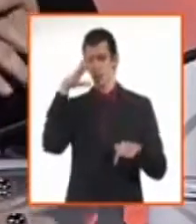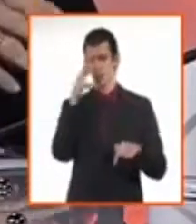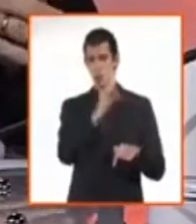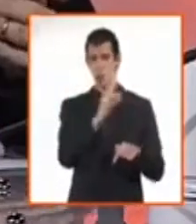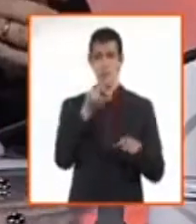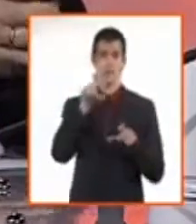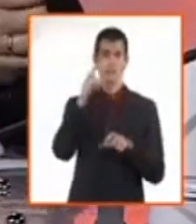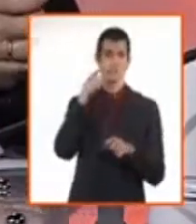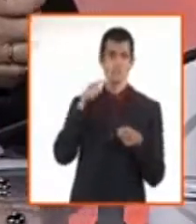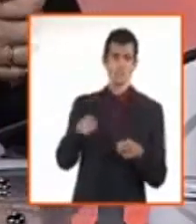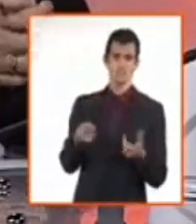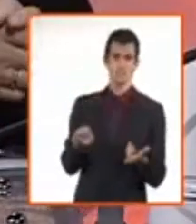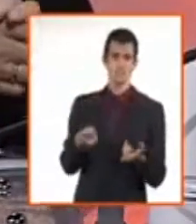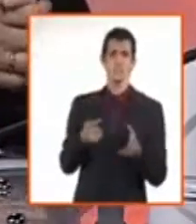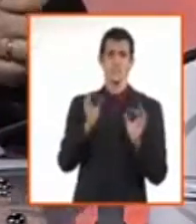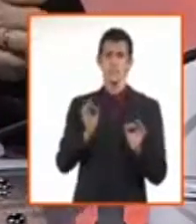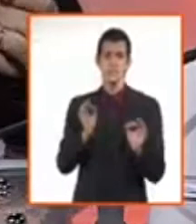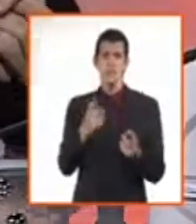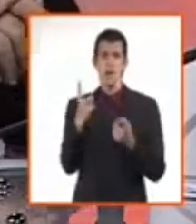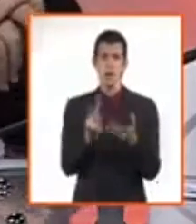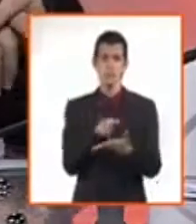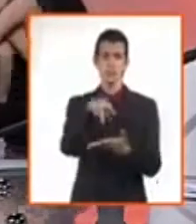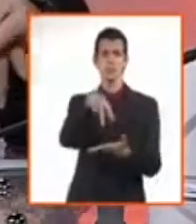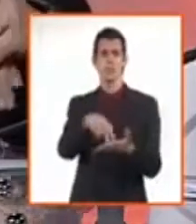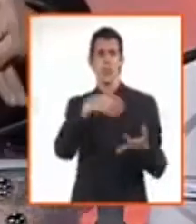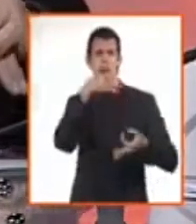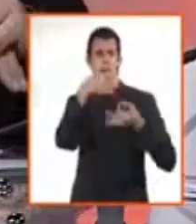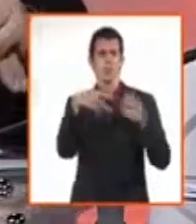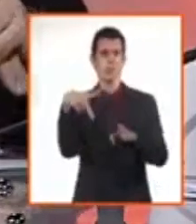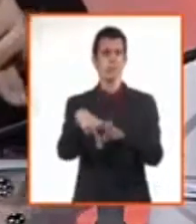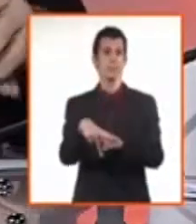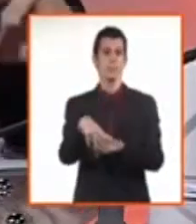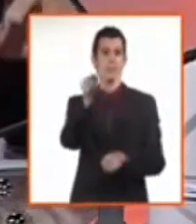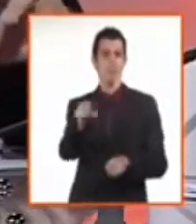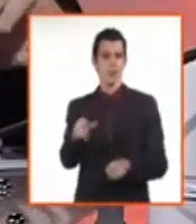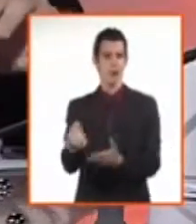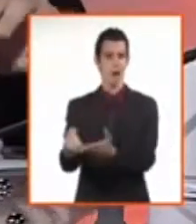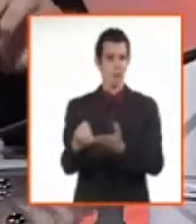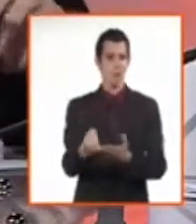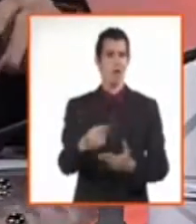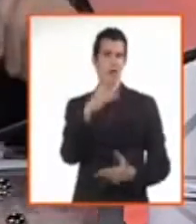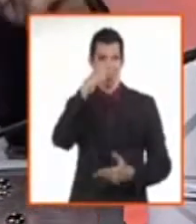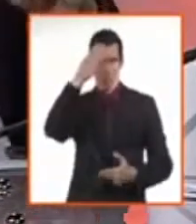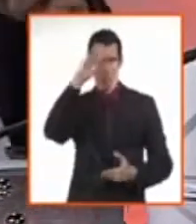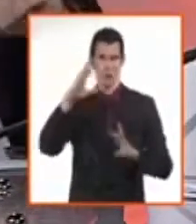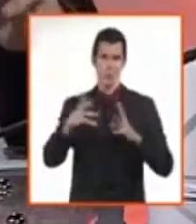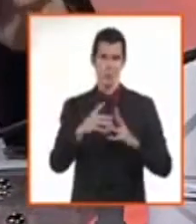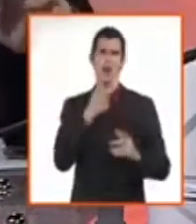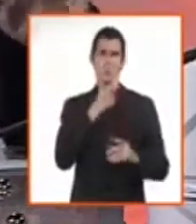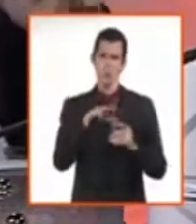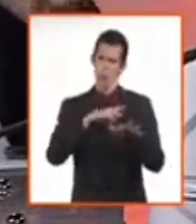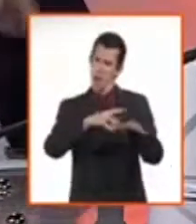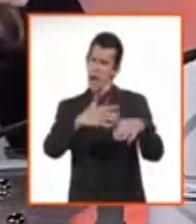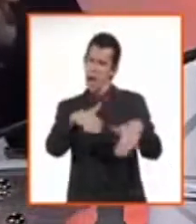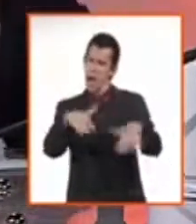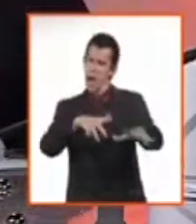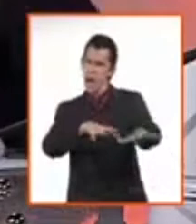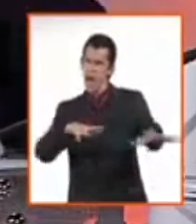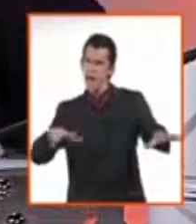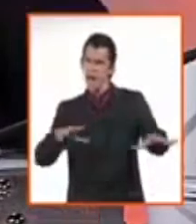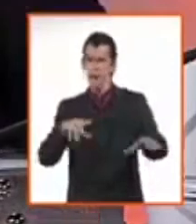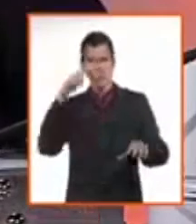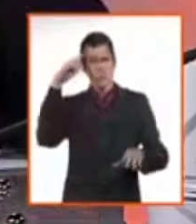en discursos en el centro de convenciones de los ángeles y se oyó también en las calles se vio en carteles se oyó la música